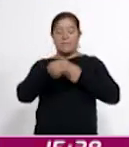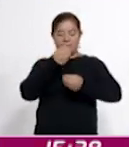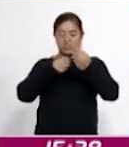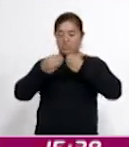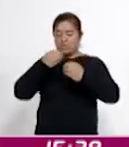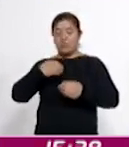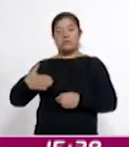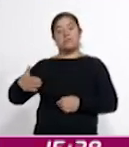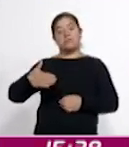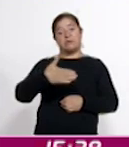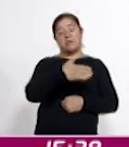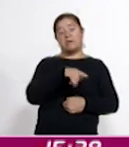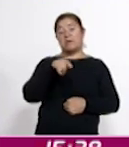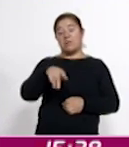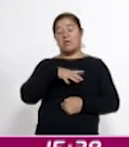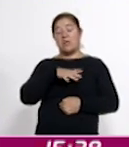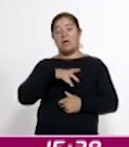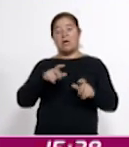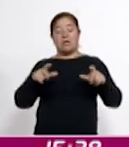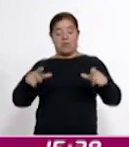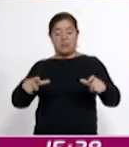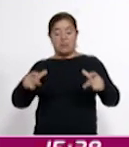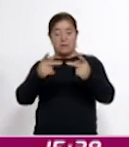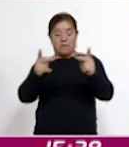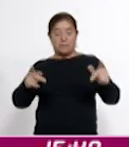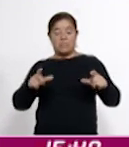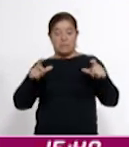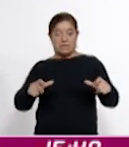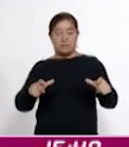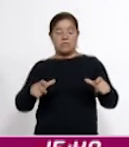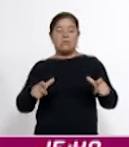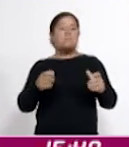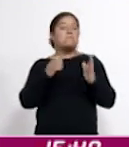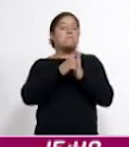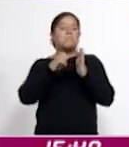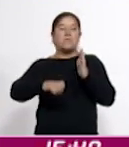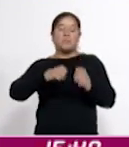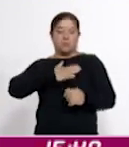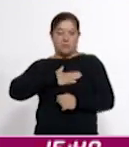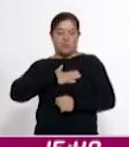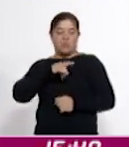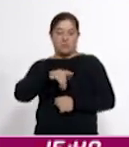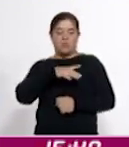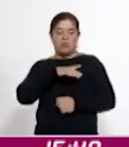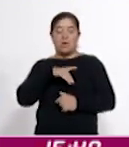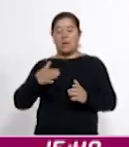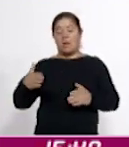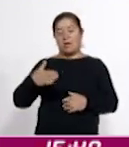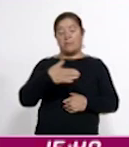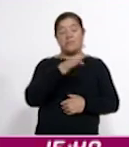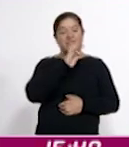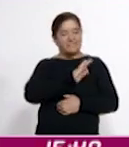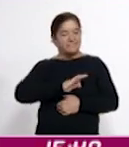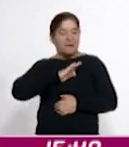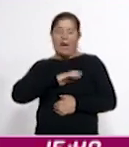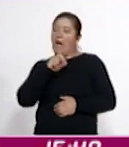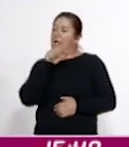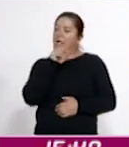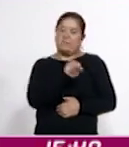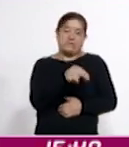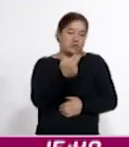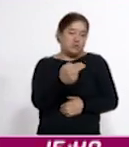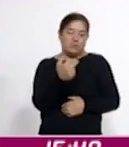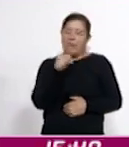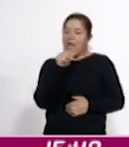la carpa, donde llevarán el platillo nada más, por ejemplo, en nuestro caso, compete la carpa feliz, así se llama, la